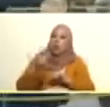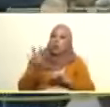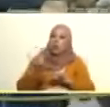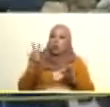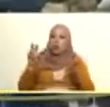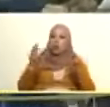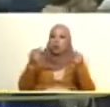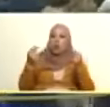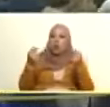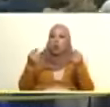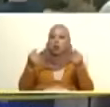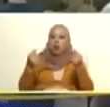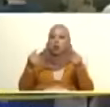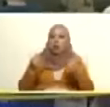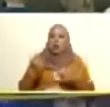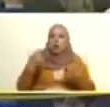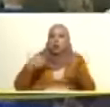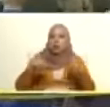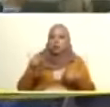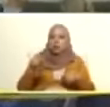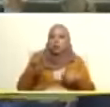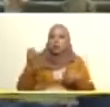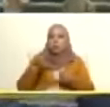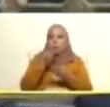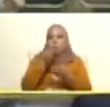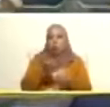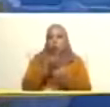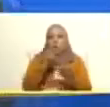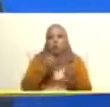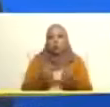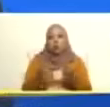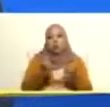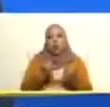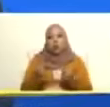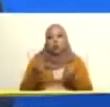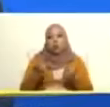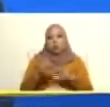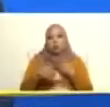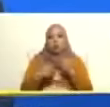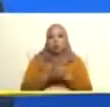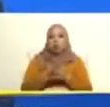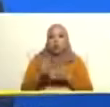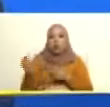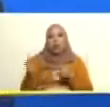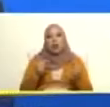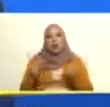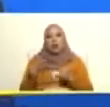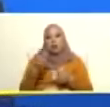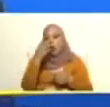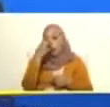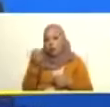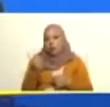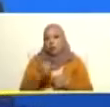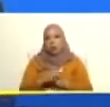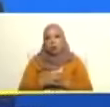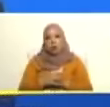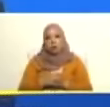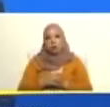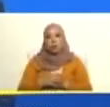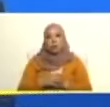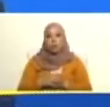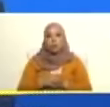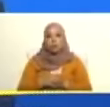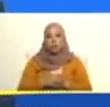economía. Eso es el Consejo Nacional de Economía, el escenario para el diálogo, el entendimiento,